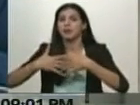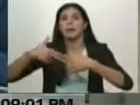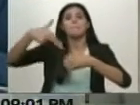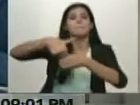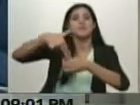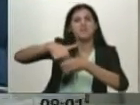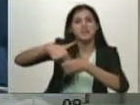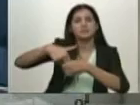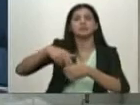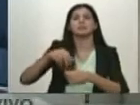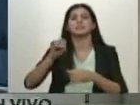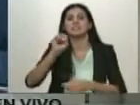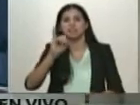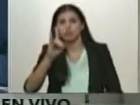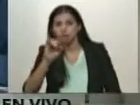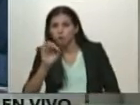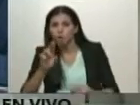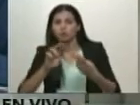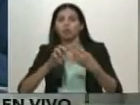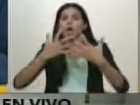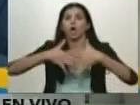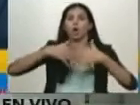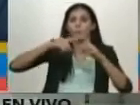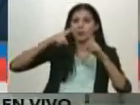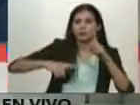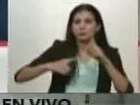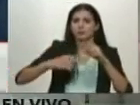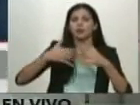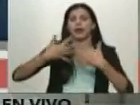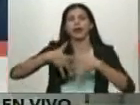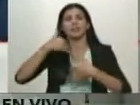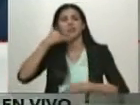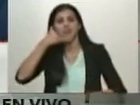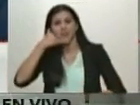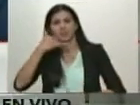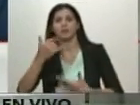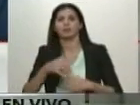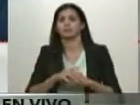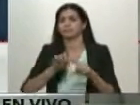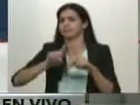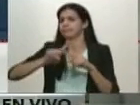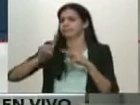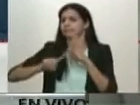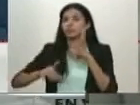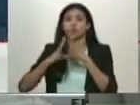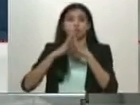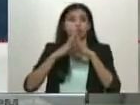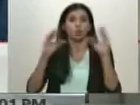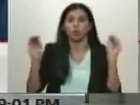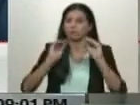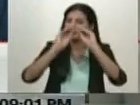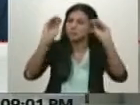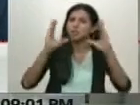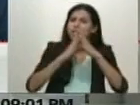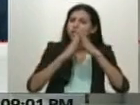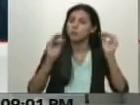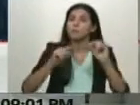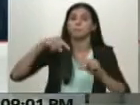PDVSA, Sidor, Corpoelep, CAMTV, etcétera, etcétera. Las convoco a